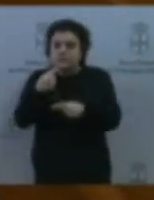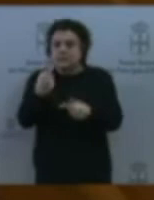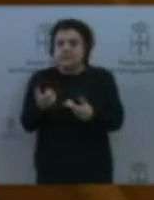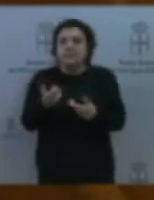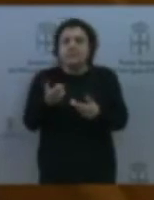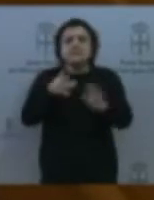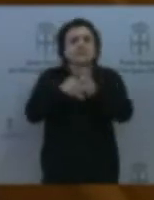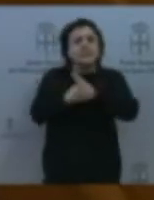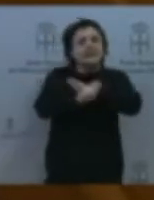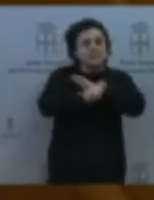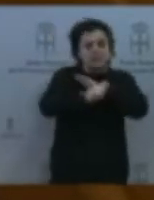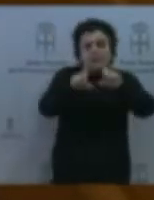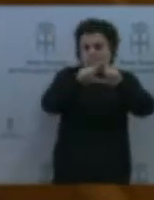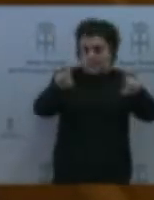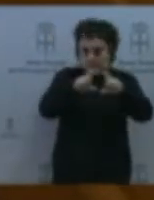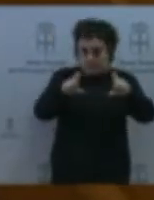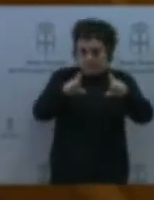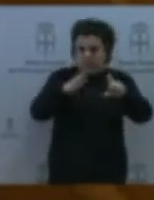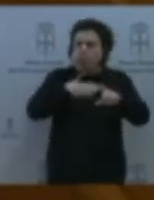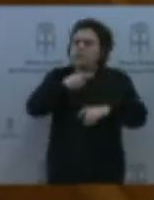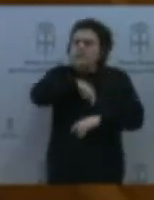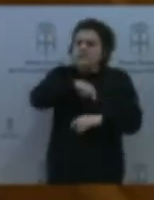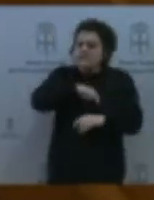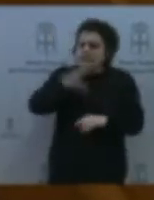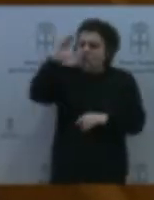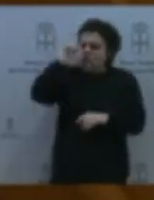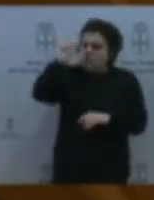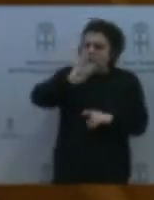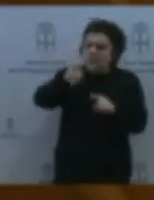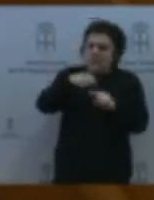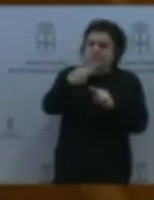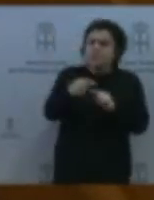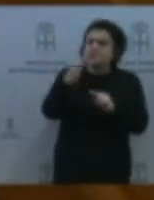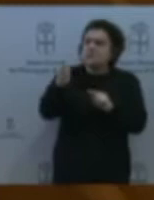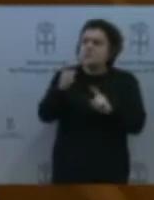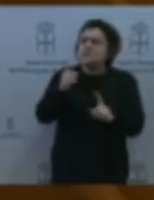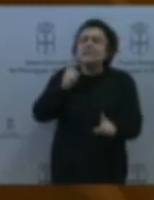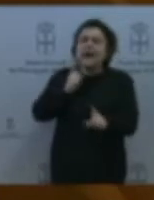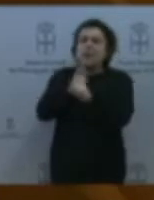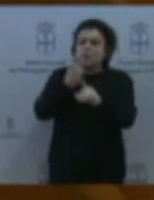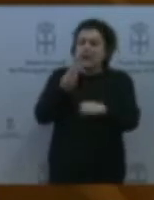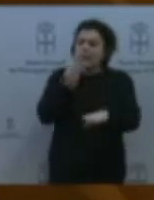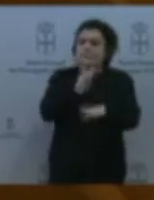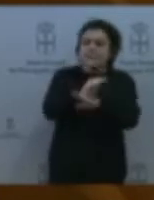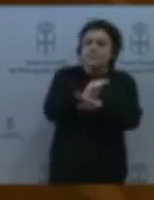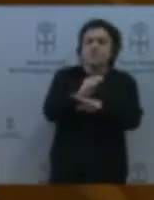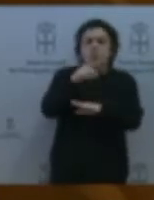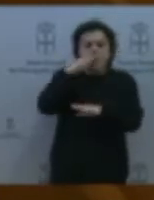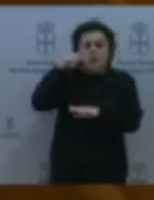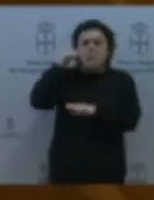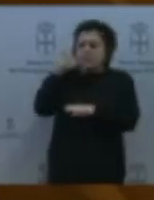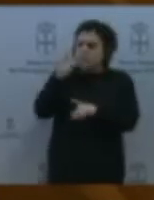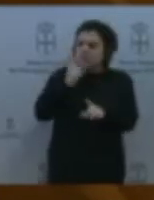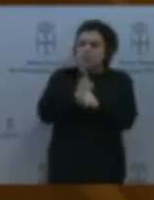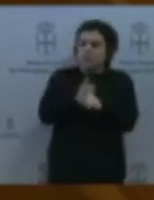de escucharle, que usted se opone a la inversión. Y si es así, yo le pediría la valentía de decir: pues nos oponemos a la